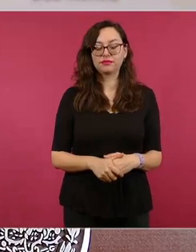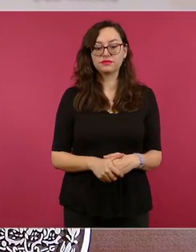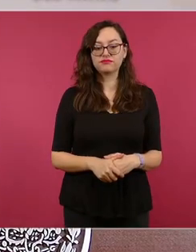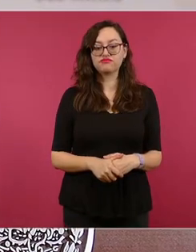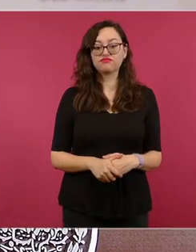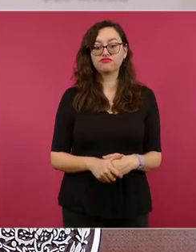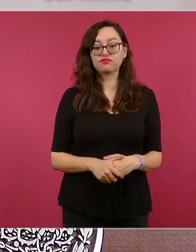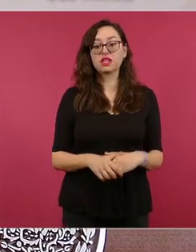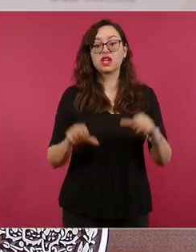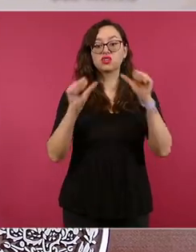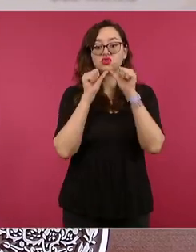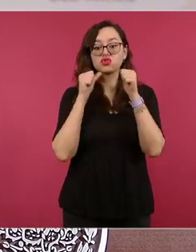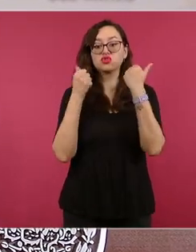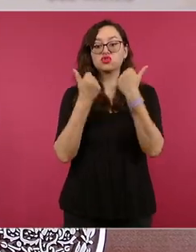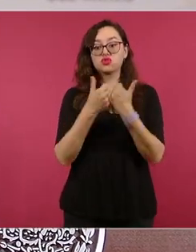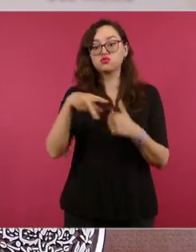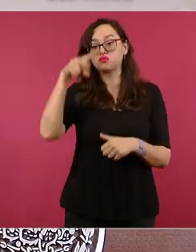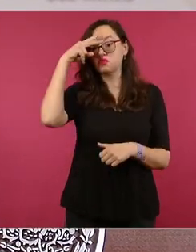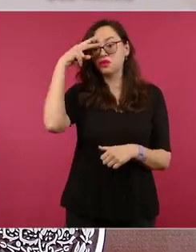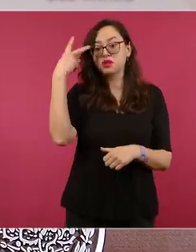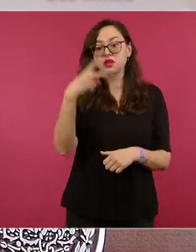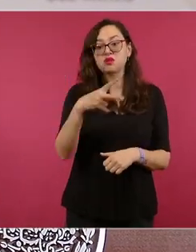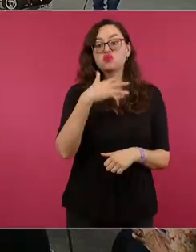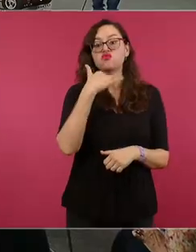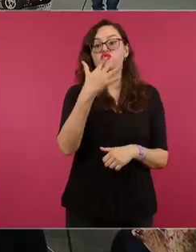de Mexicanos contra la Corrupción.